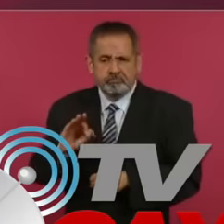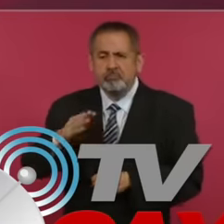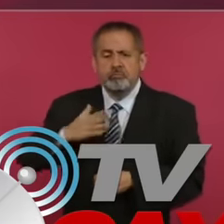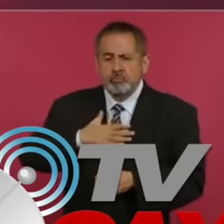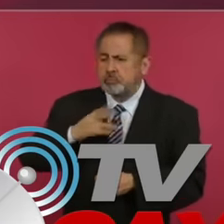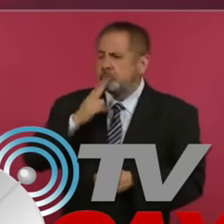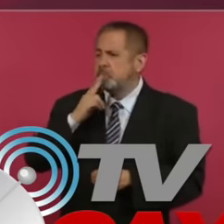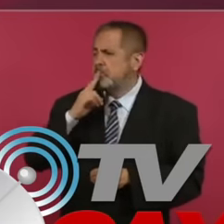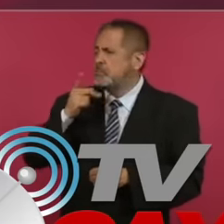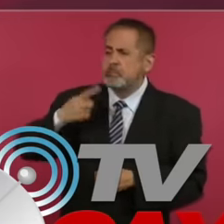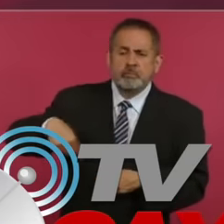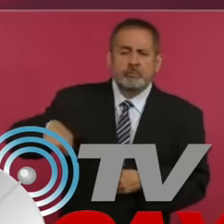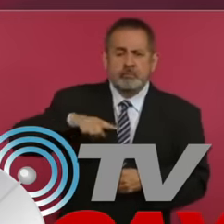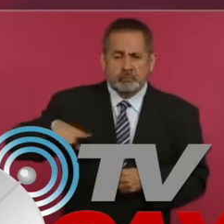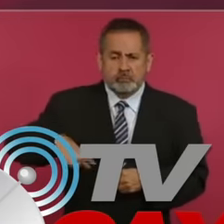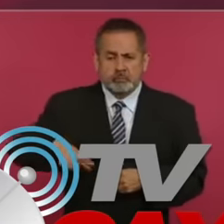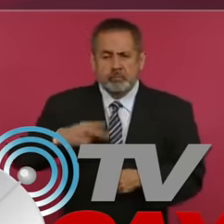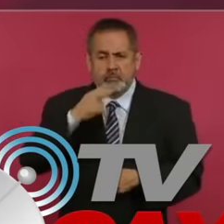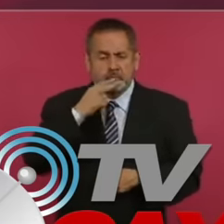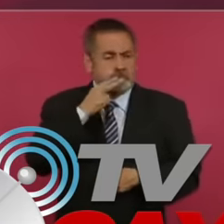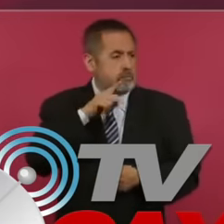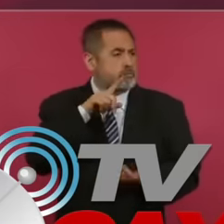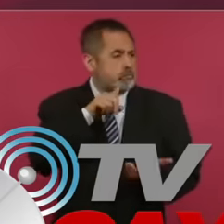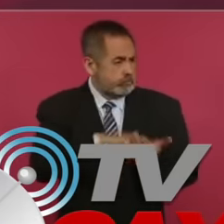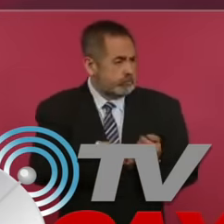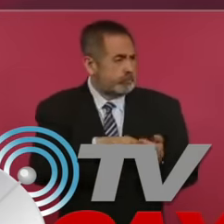se cuentan